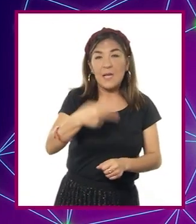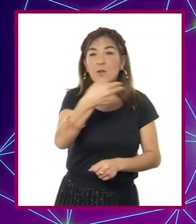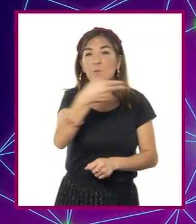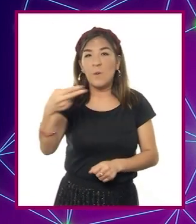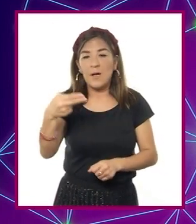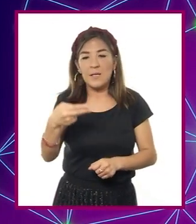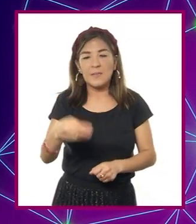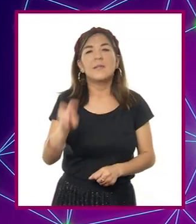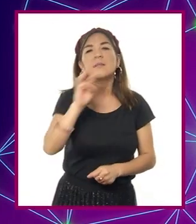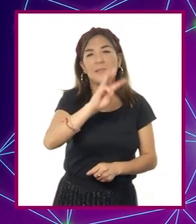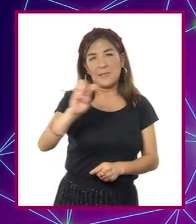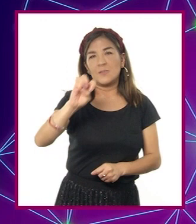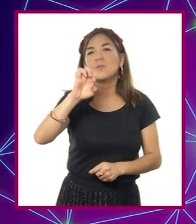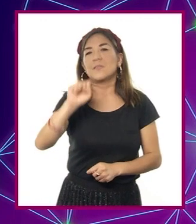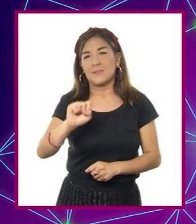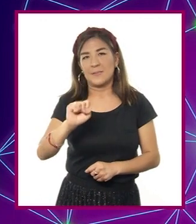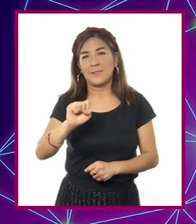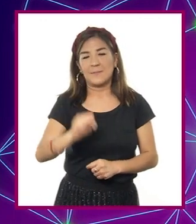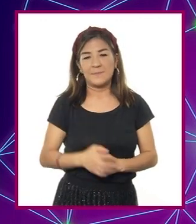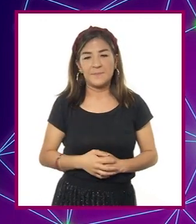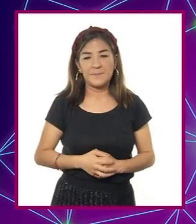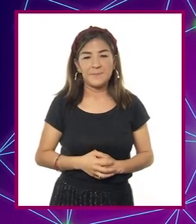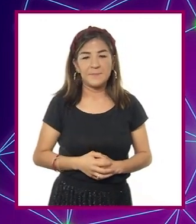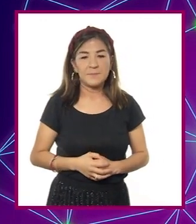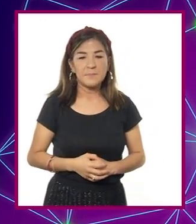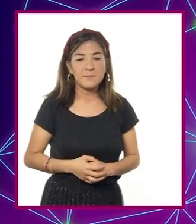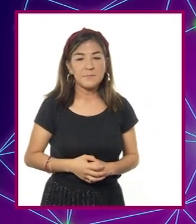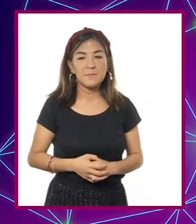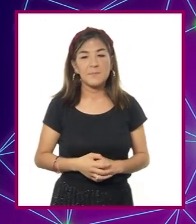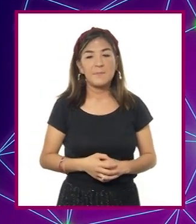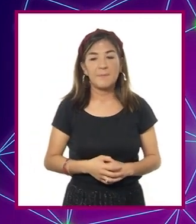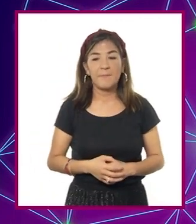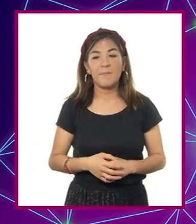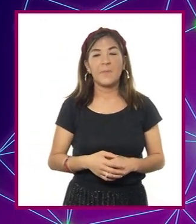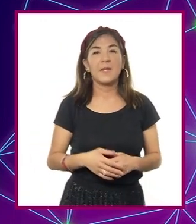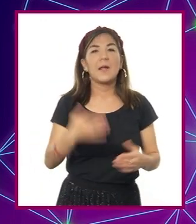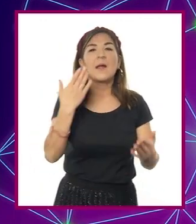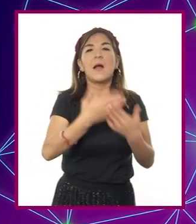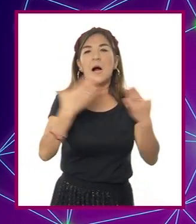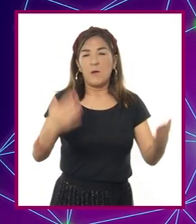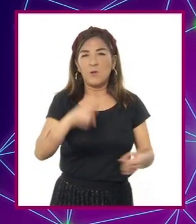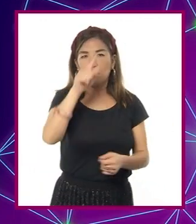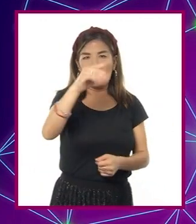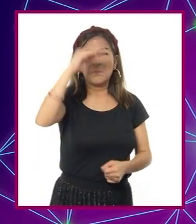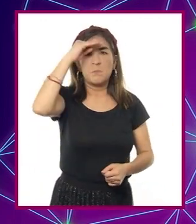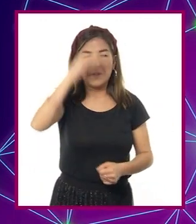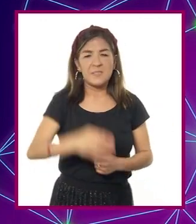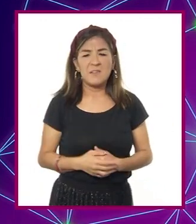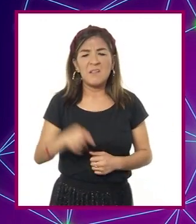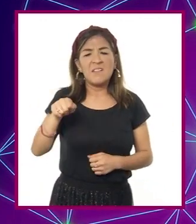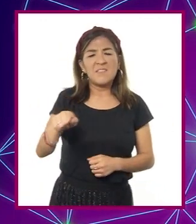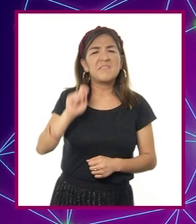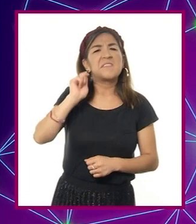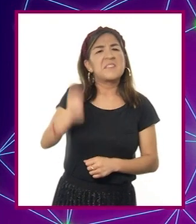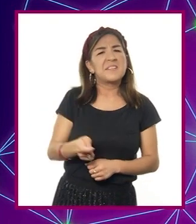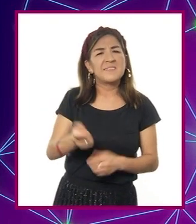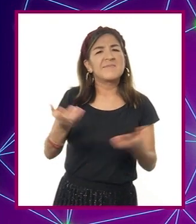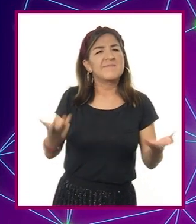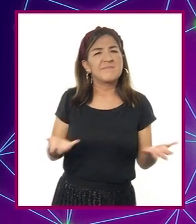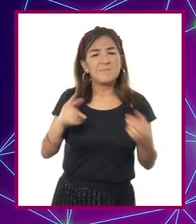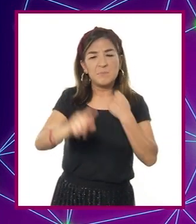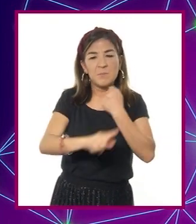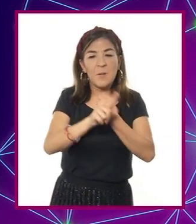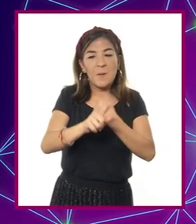a 360. Ahora piensen, ¿qué significa en esta situación